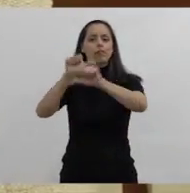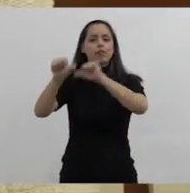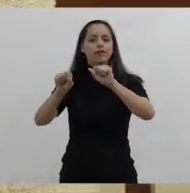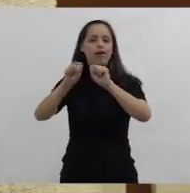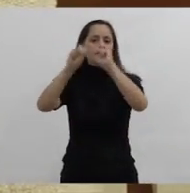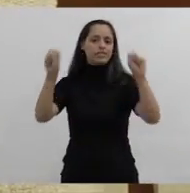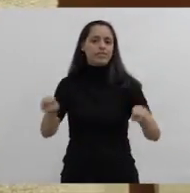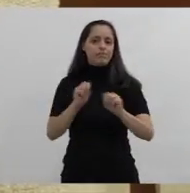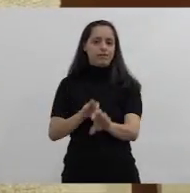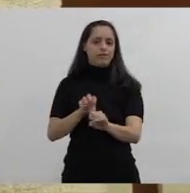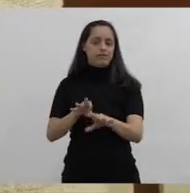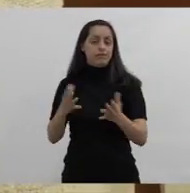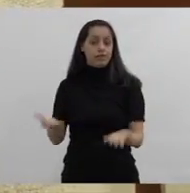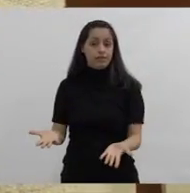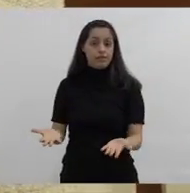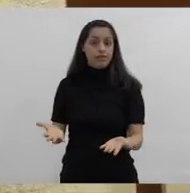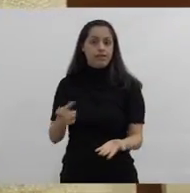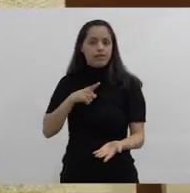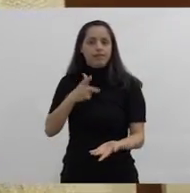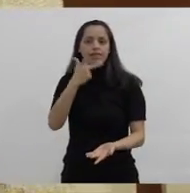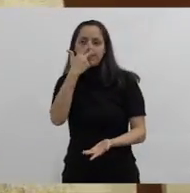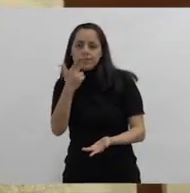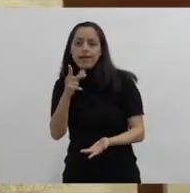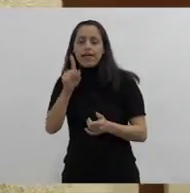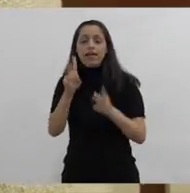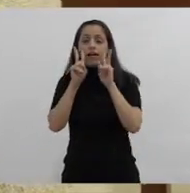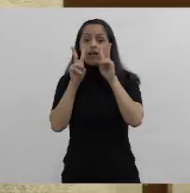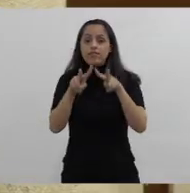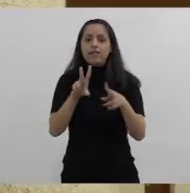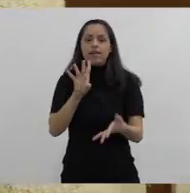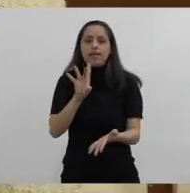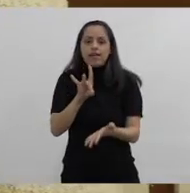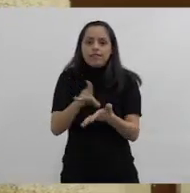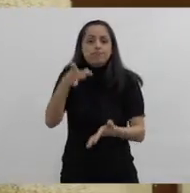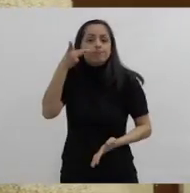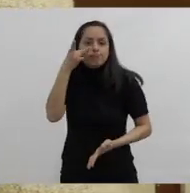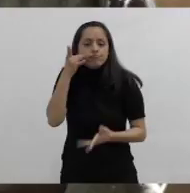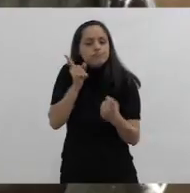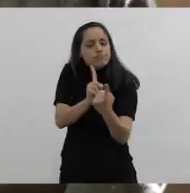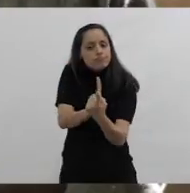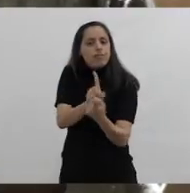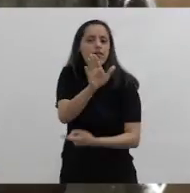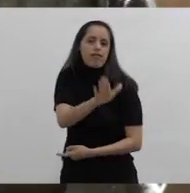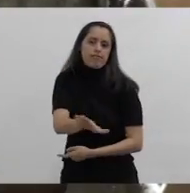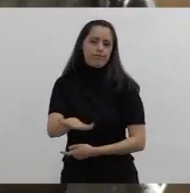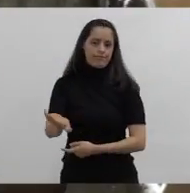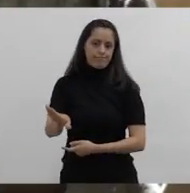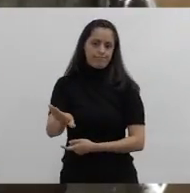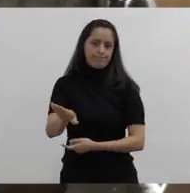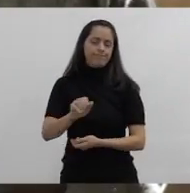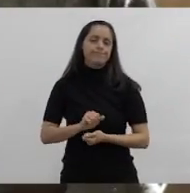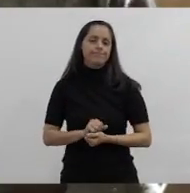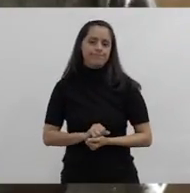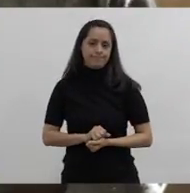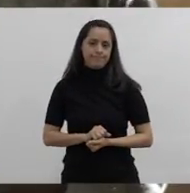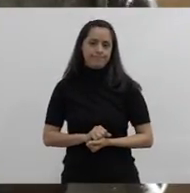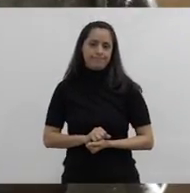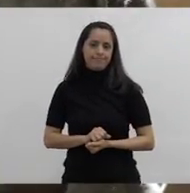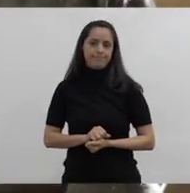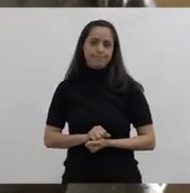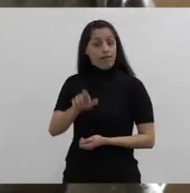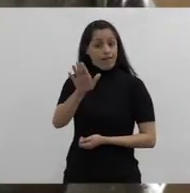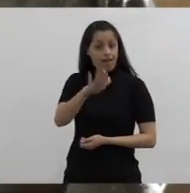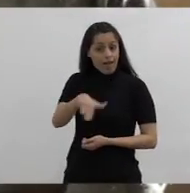sistema. No estoy hablando de lo que hay que hacer en realidad con los alumnos. Que ellos sientan de